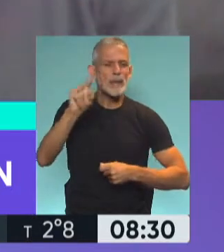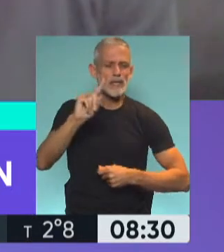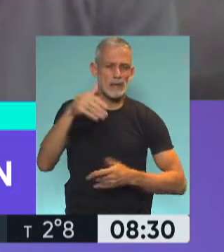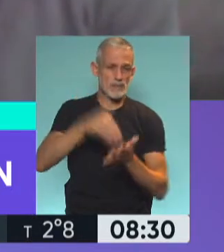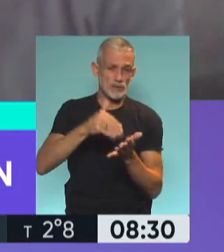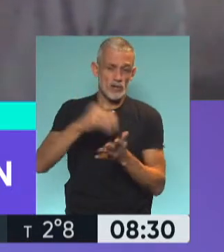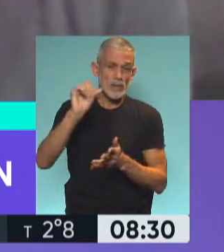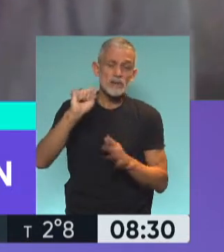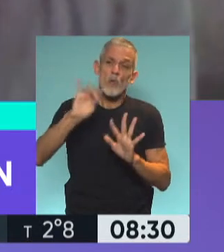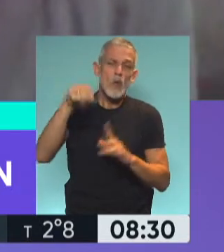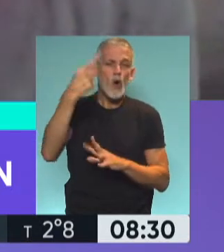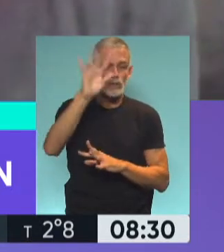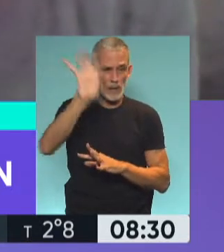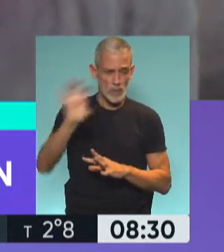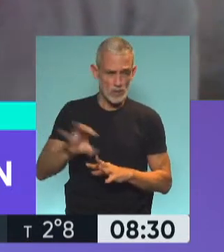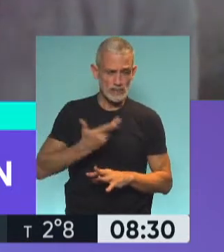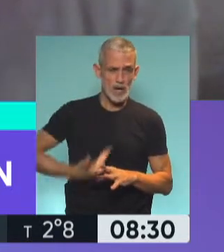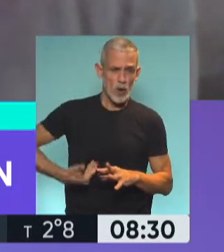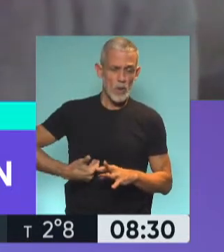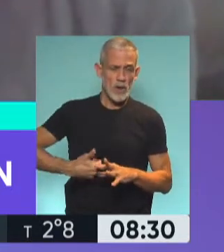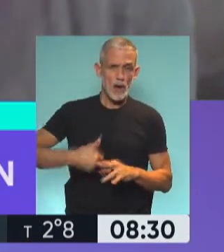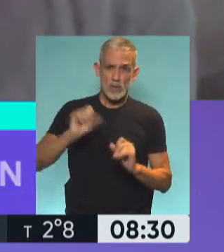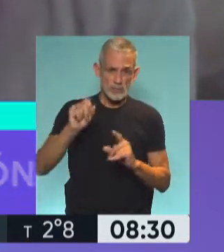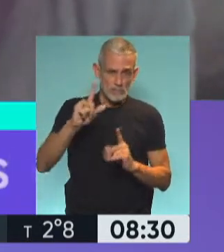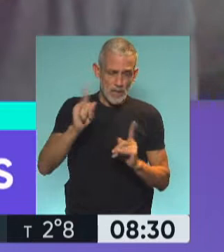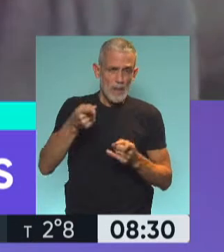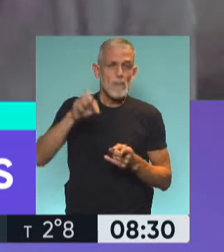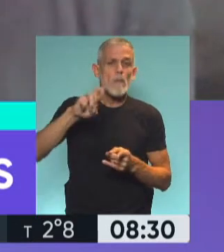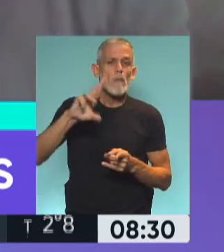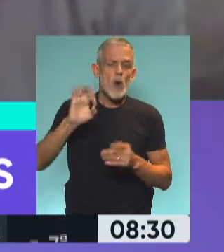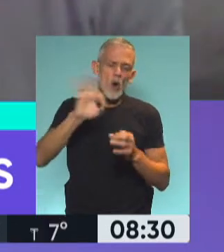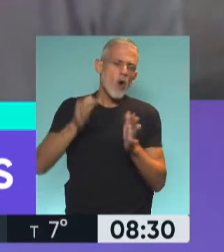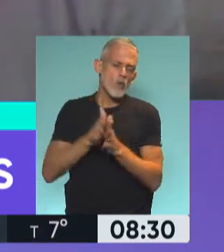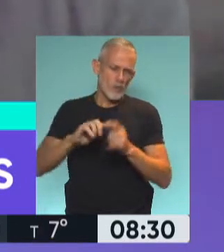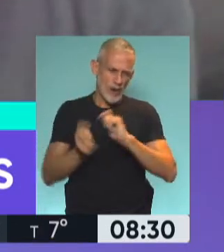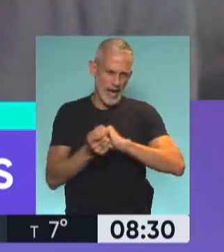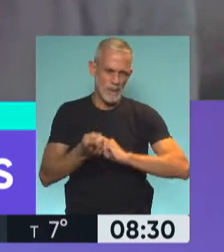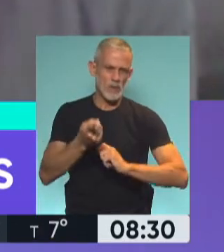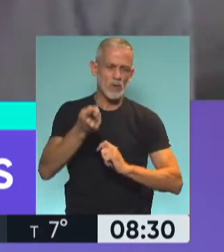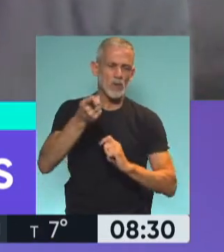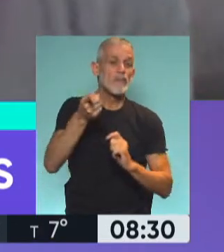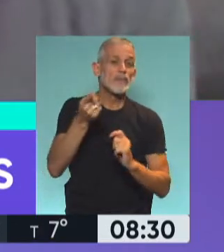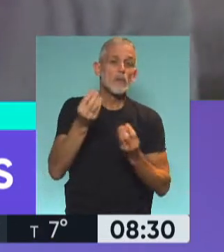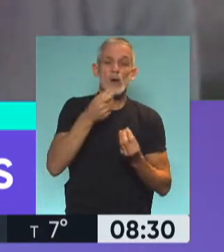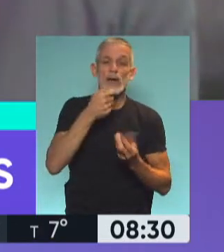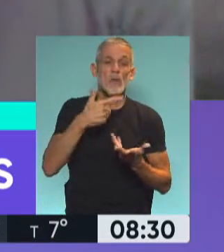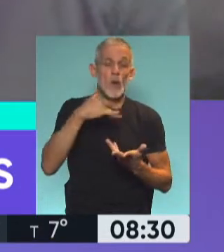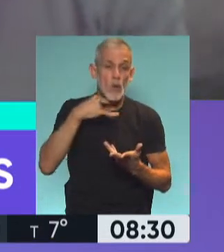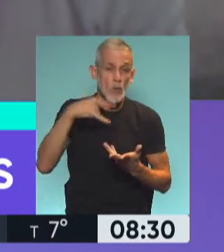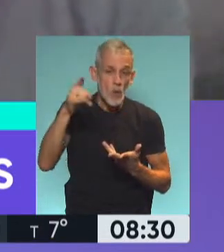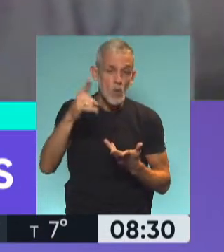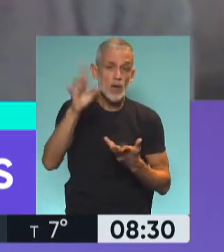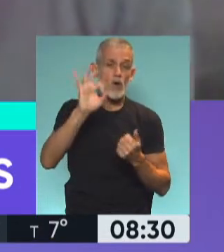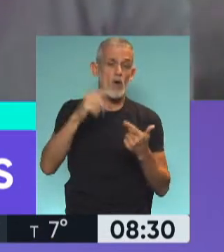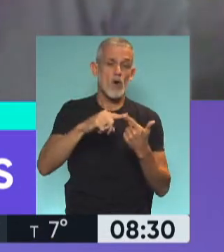pesos, o incluso otras provincias gobernadas por el PRO, como puede ser, o por Juntos por el Cambio, como puede ser la provincia de